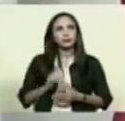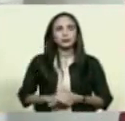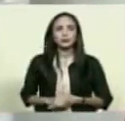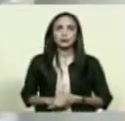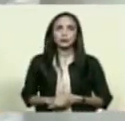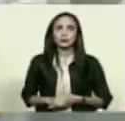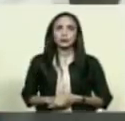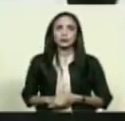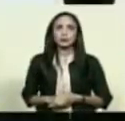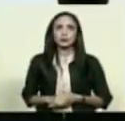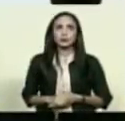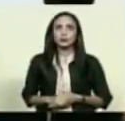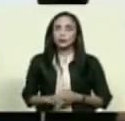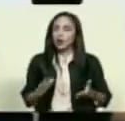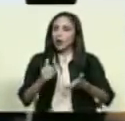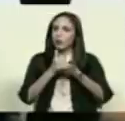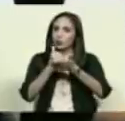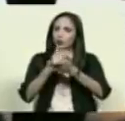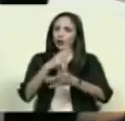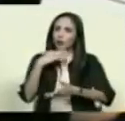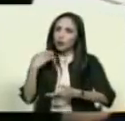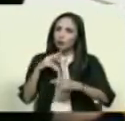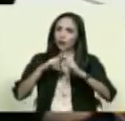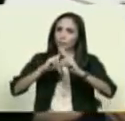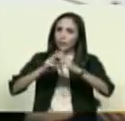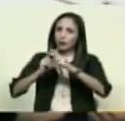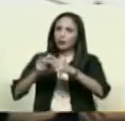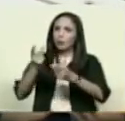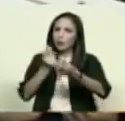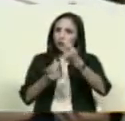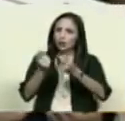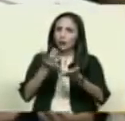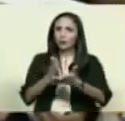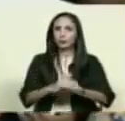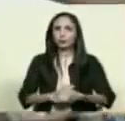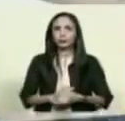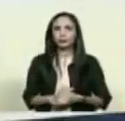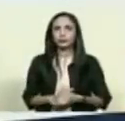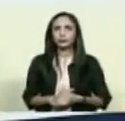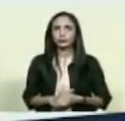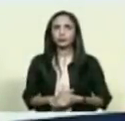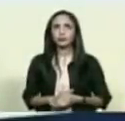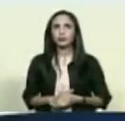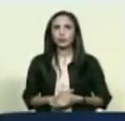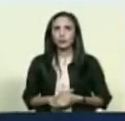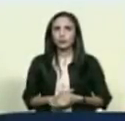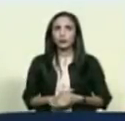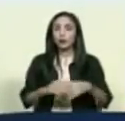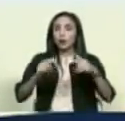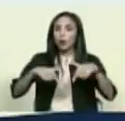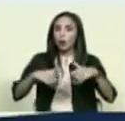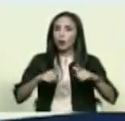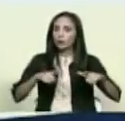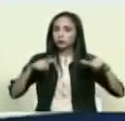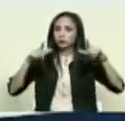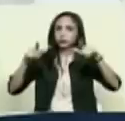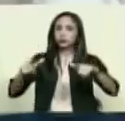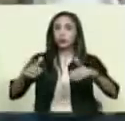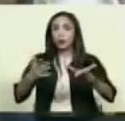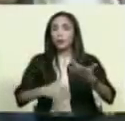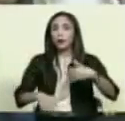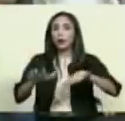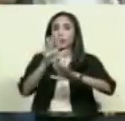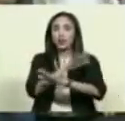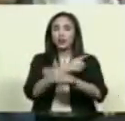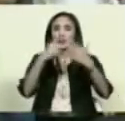recaudos y seguir apalancando y seguir fortaleciendo el programa Soy Joven. Hoy estamos haciendo entrega por más de 16